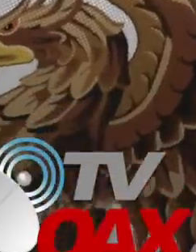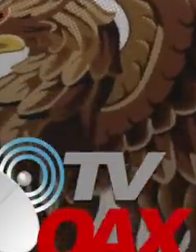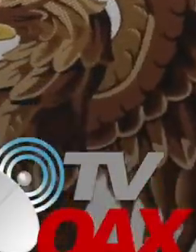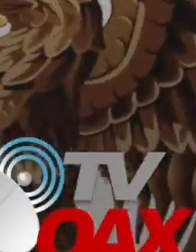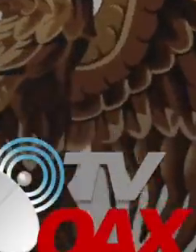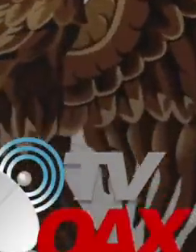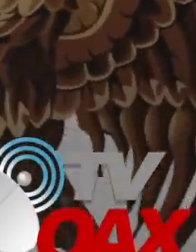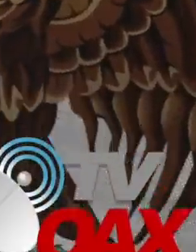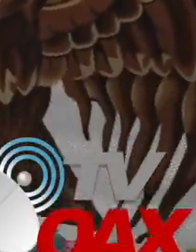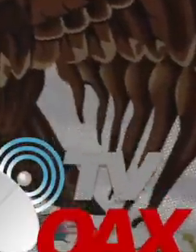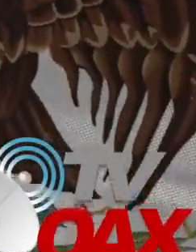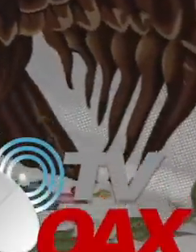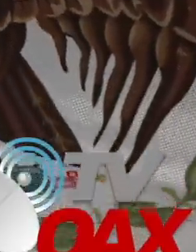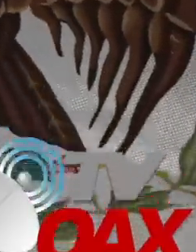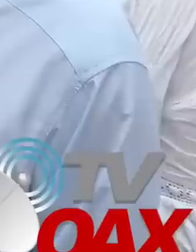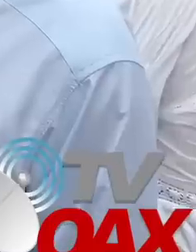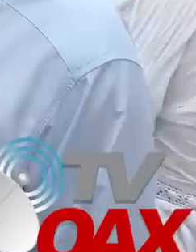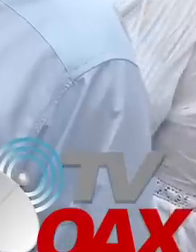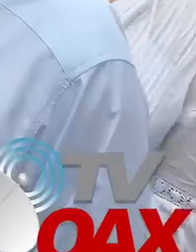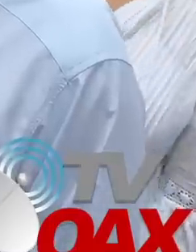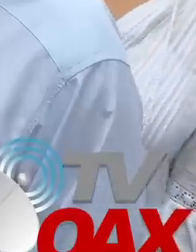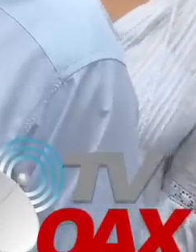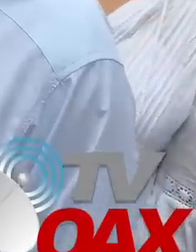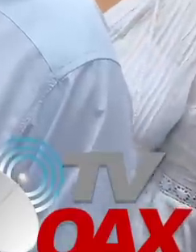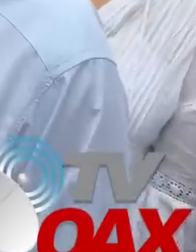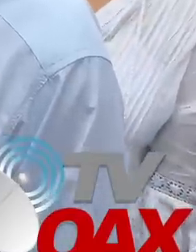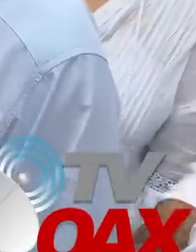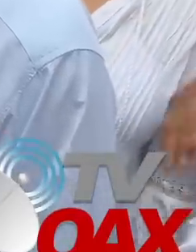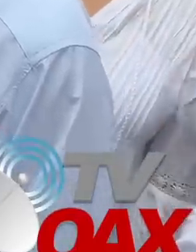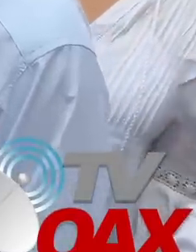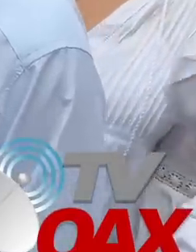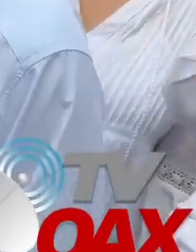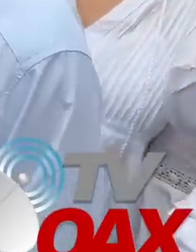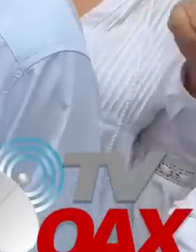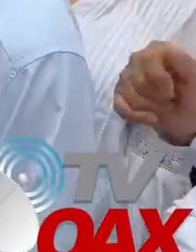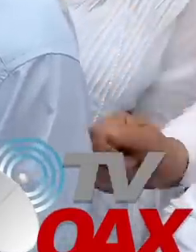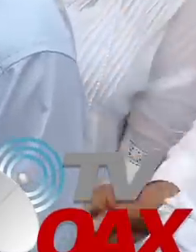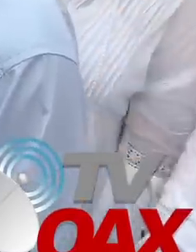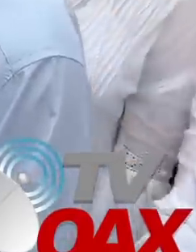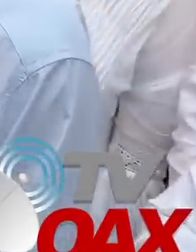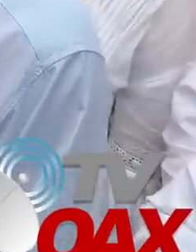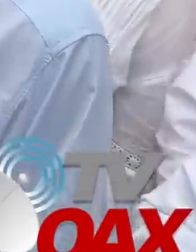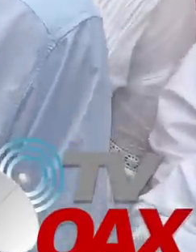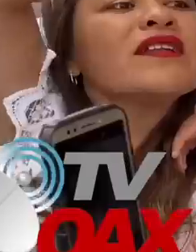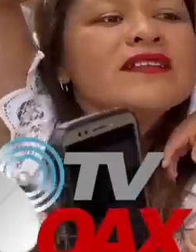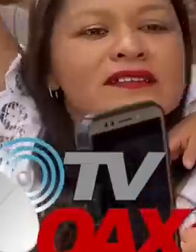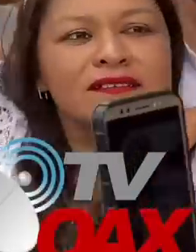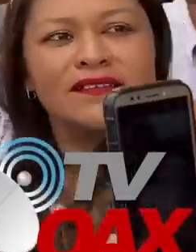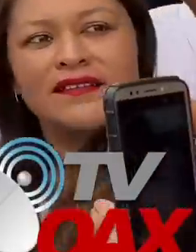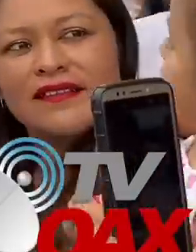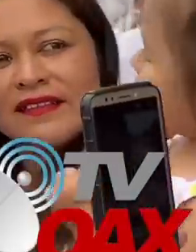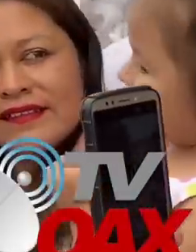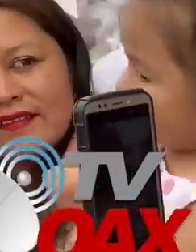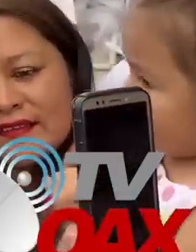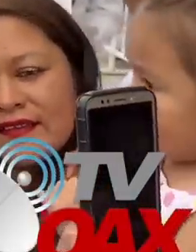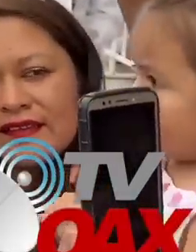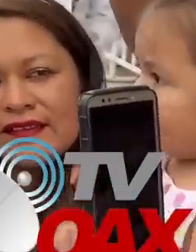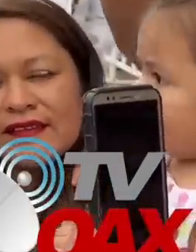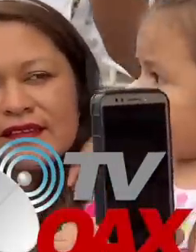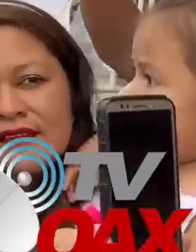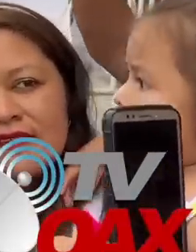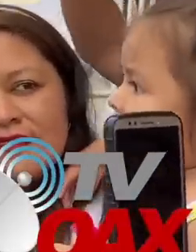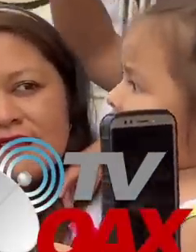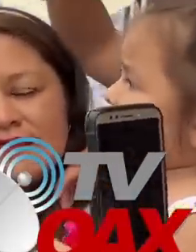mexicana, acción que causa admiración a millones de personas, no solo de México, sino también de